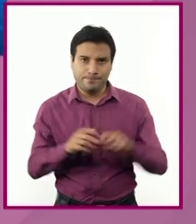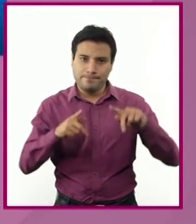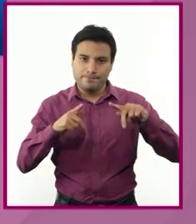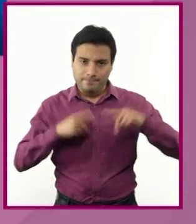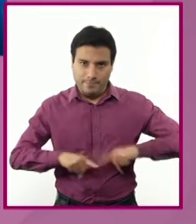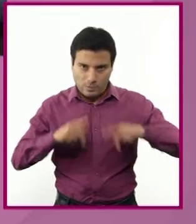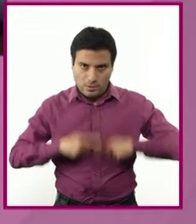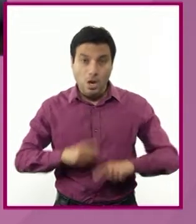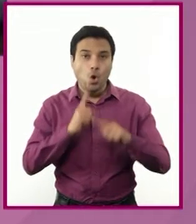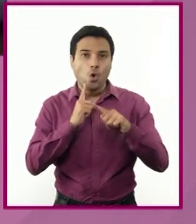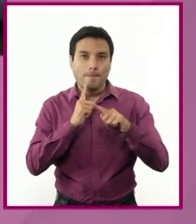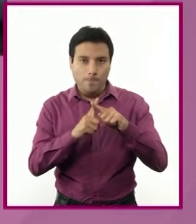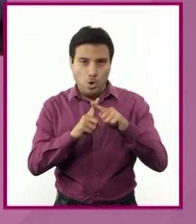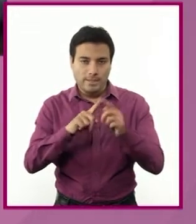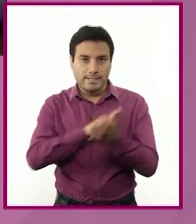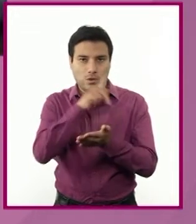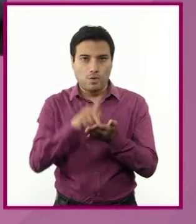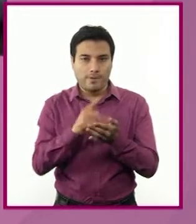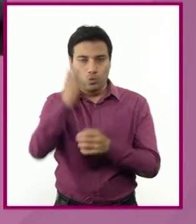kilómetro cuadrado.